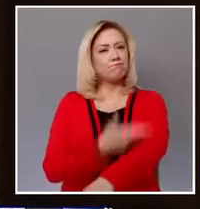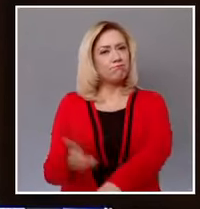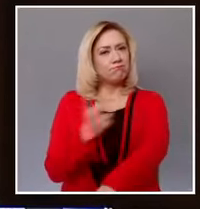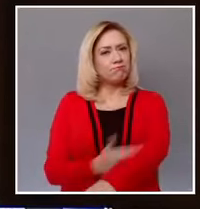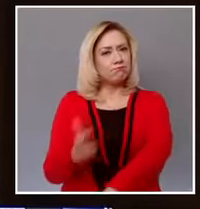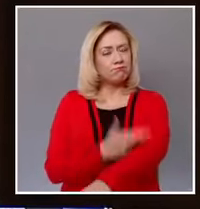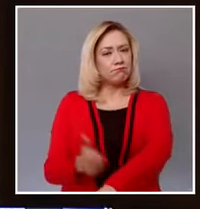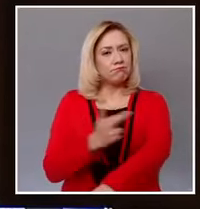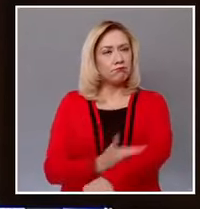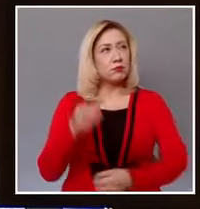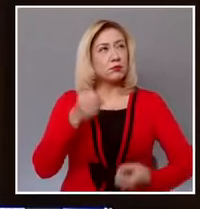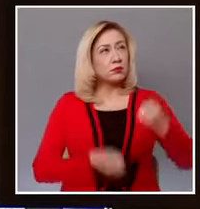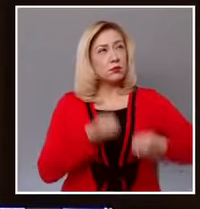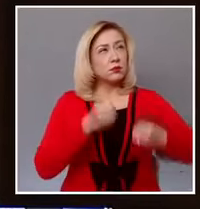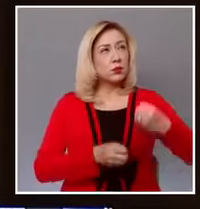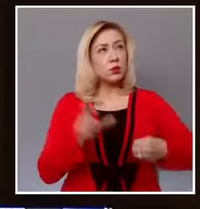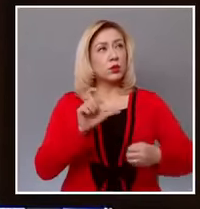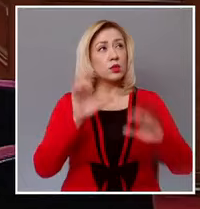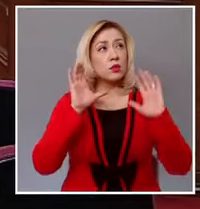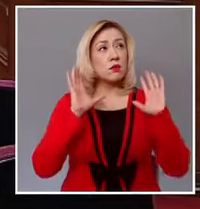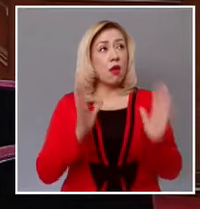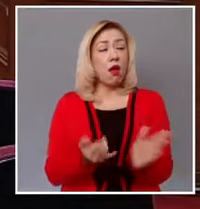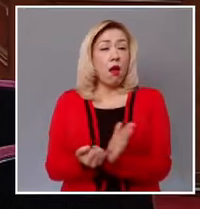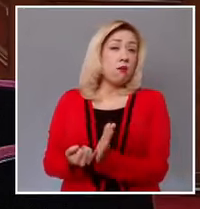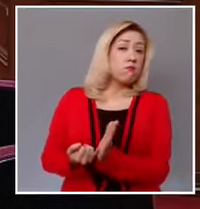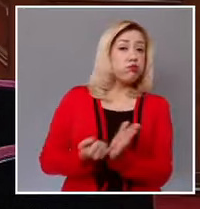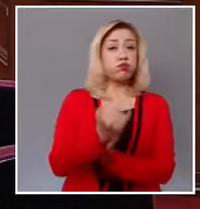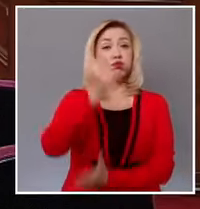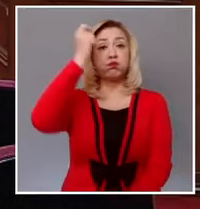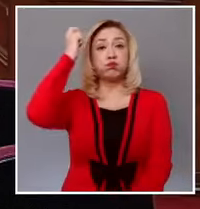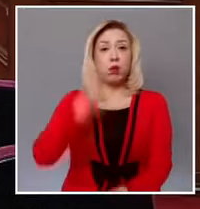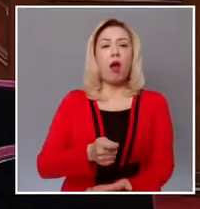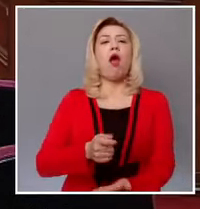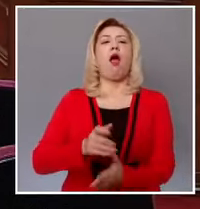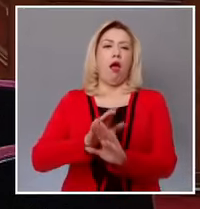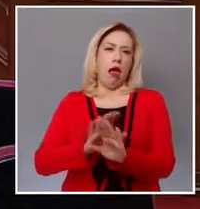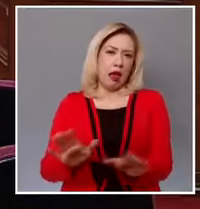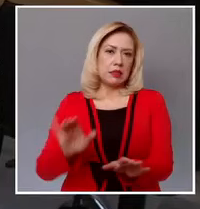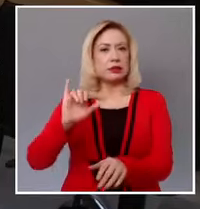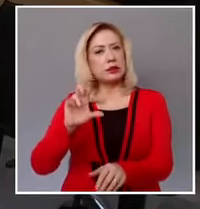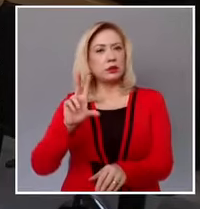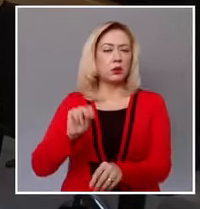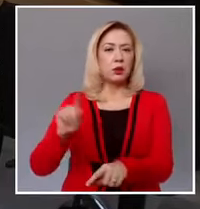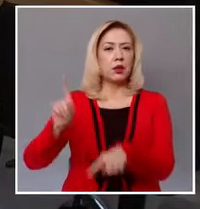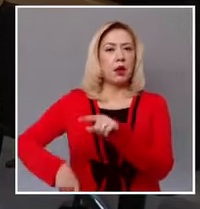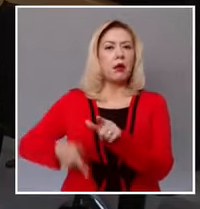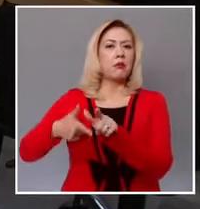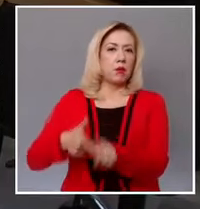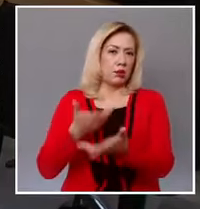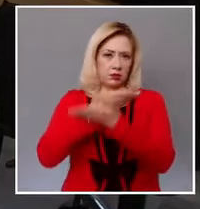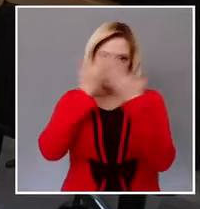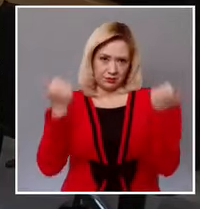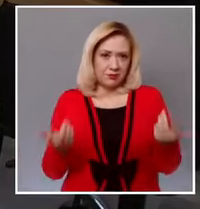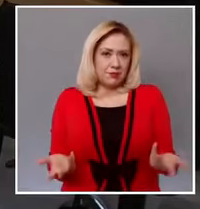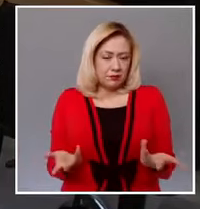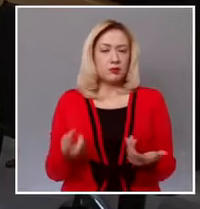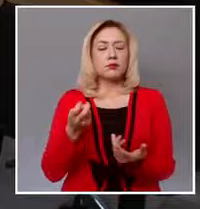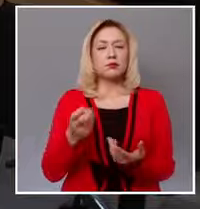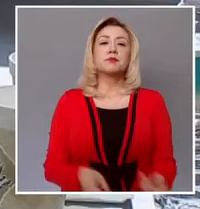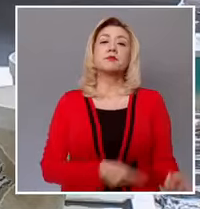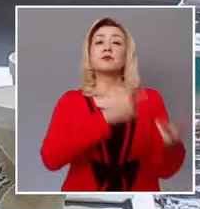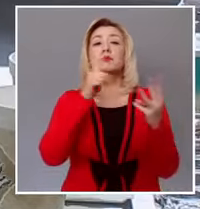concede o niega la suspensión definitiva. Además, una jurisprudencia sobre criterios para determinar la competencia por